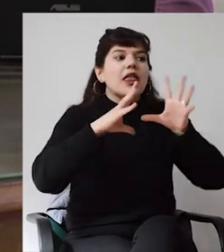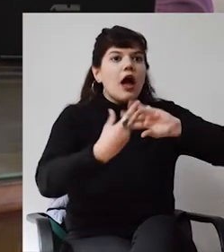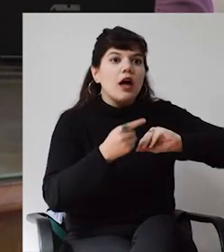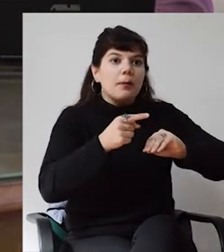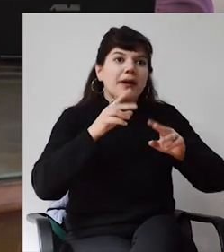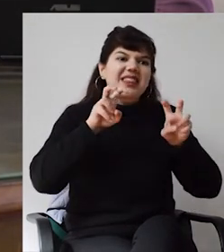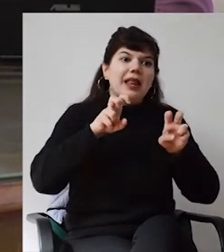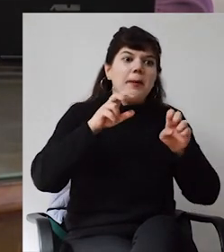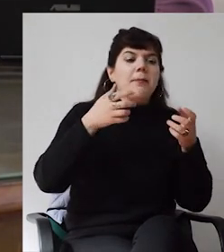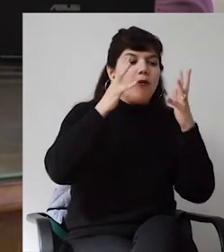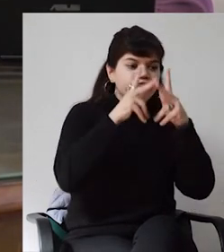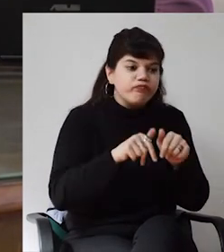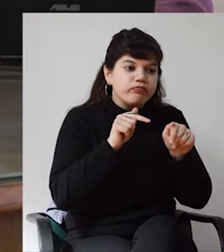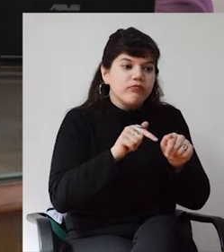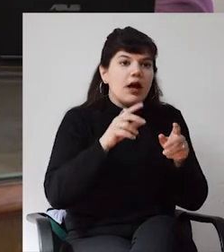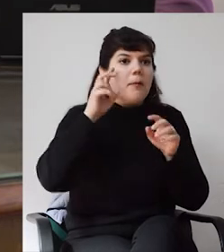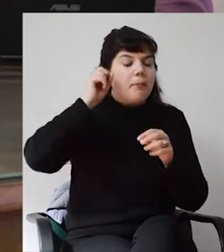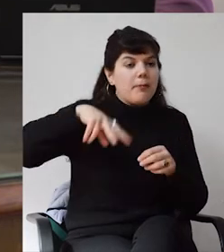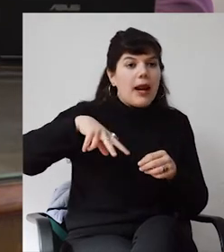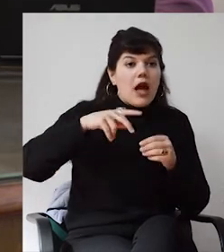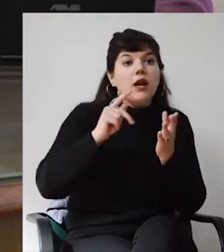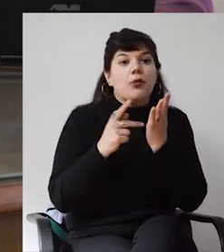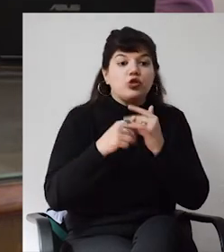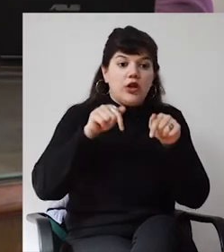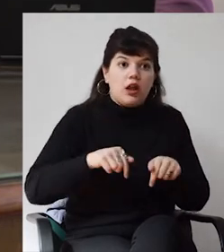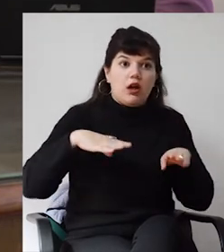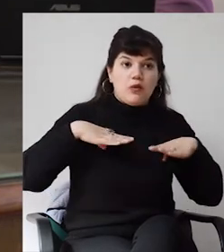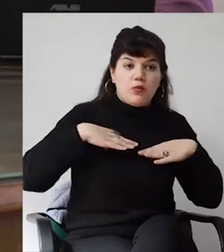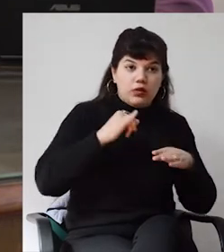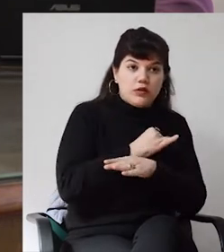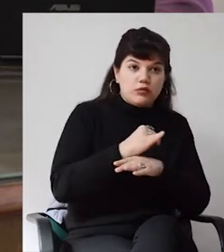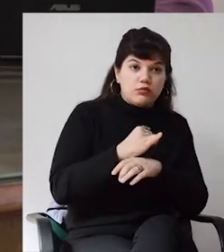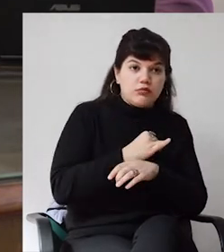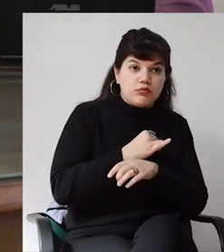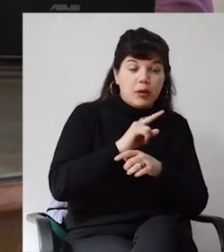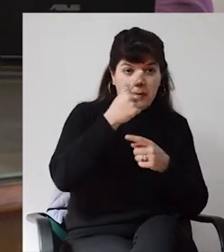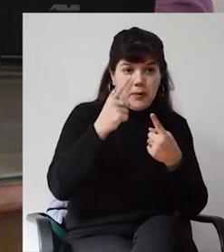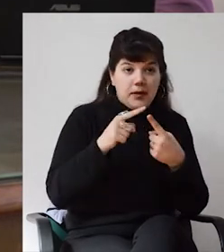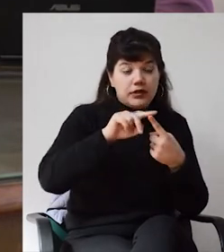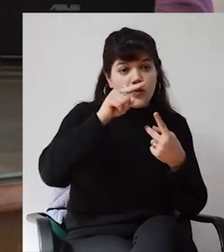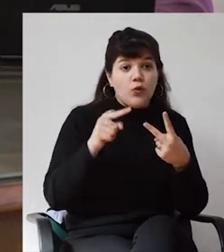son necesarias a nivel de la estructura TAS de cara al proyecto político académico del ICEF?